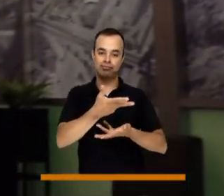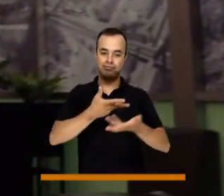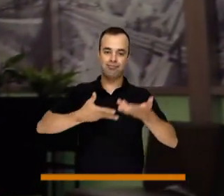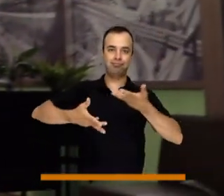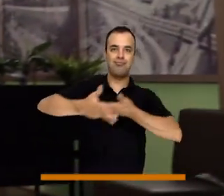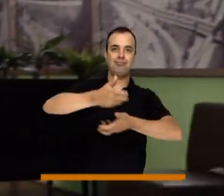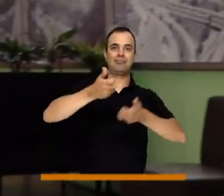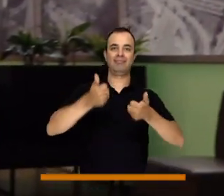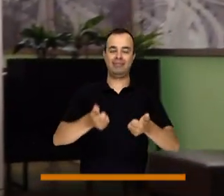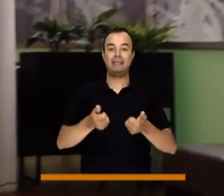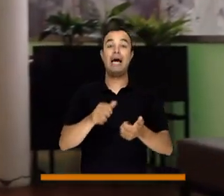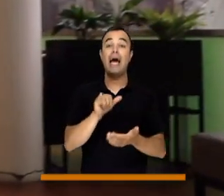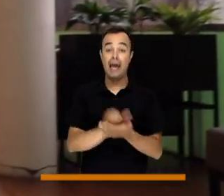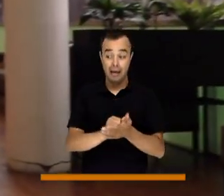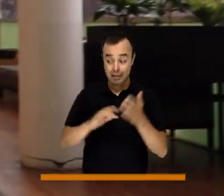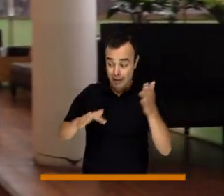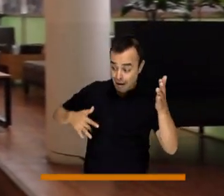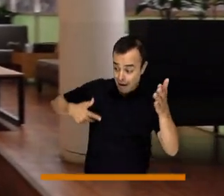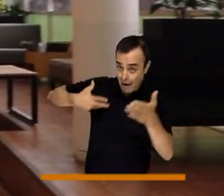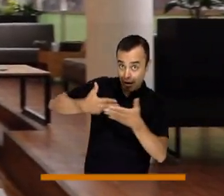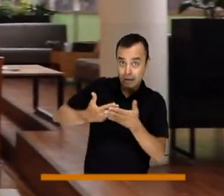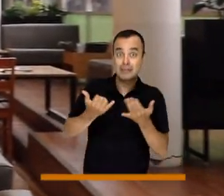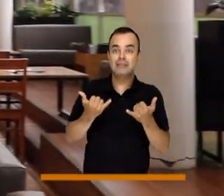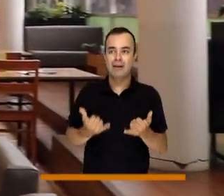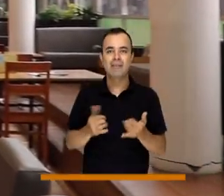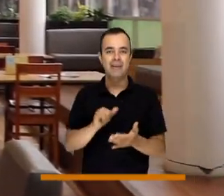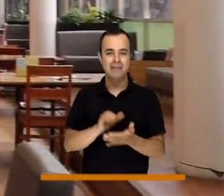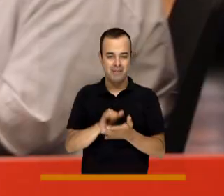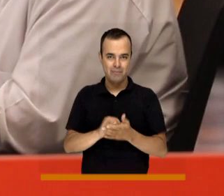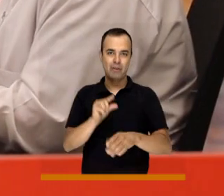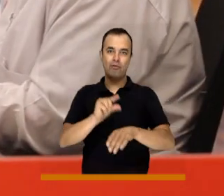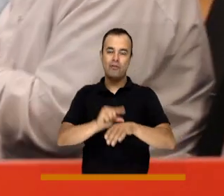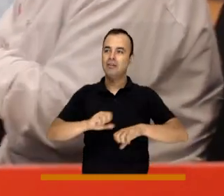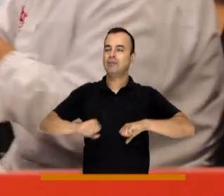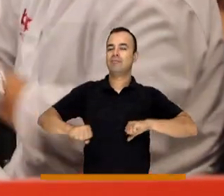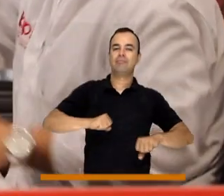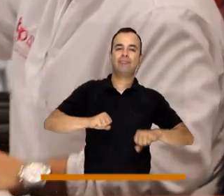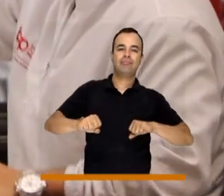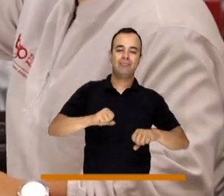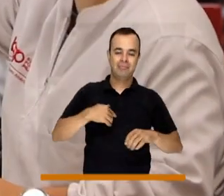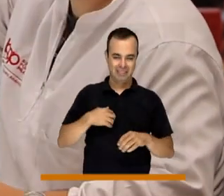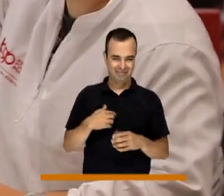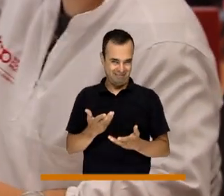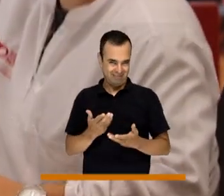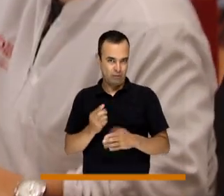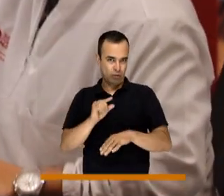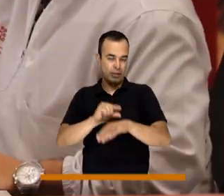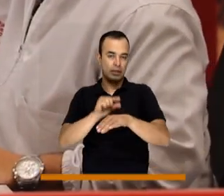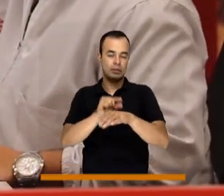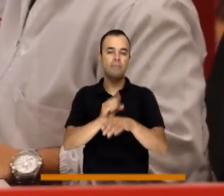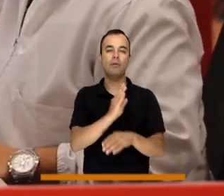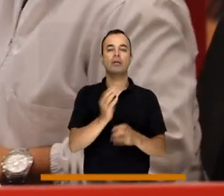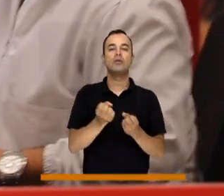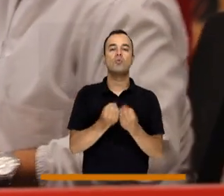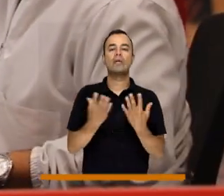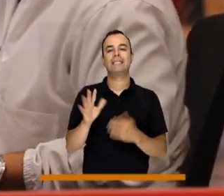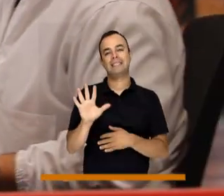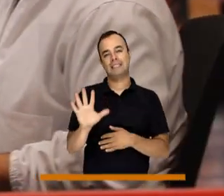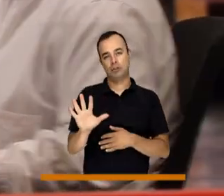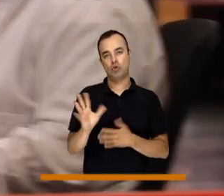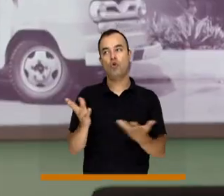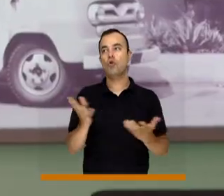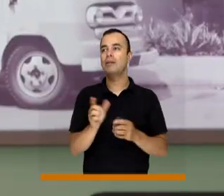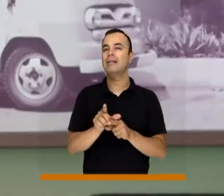a relacionarnos. Y eso hoy sigue vigente en lo que nosotros hacemos, que es una organización que tiene